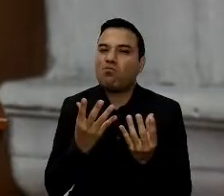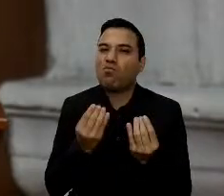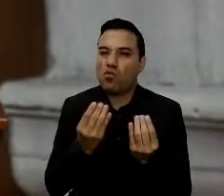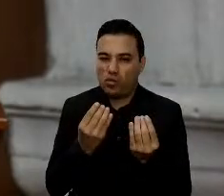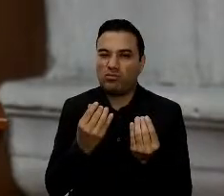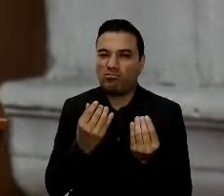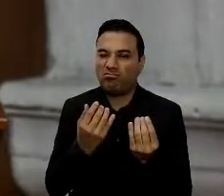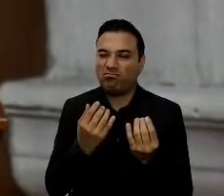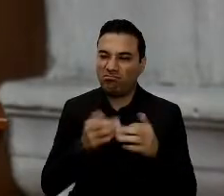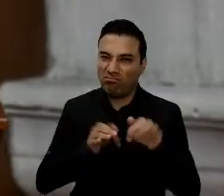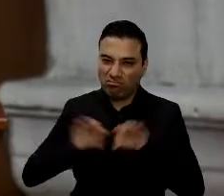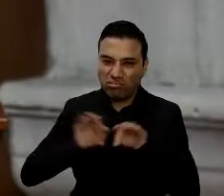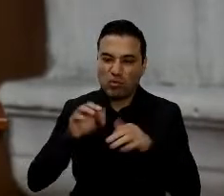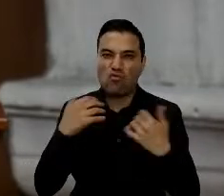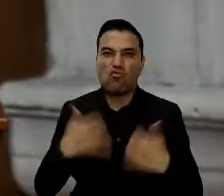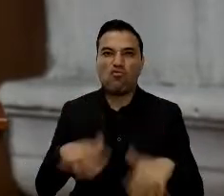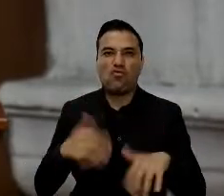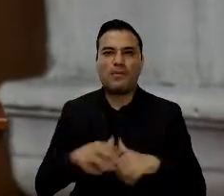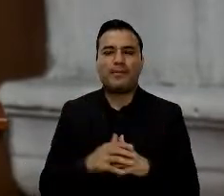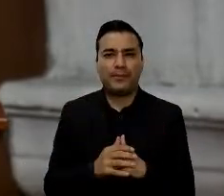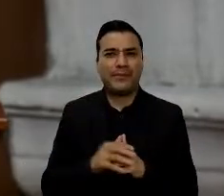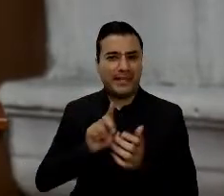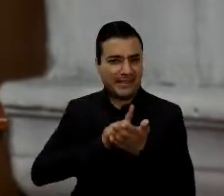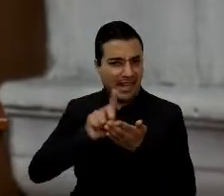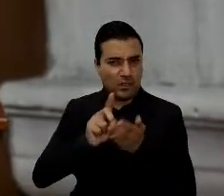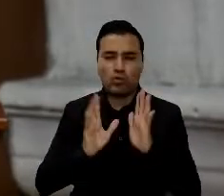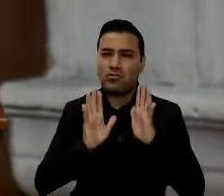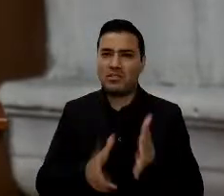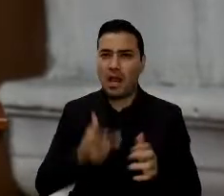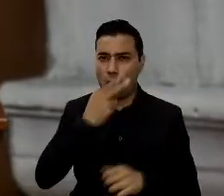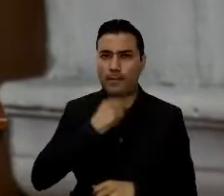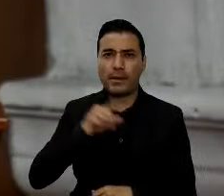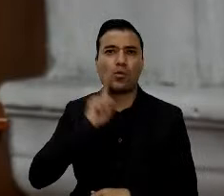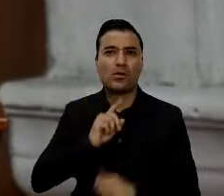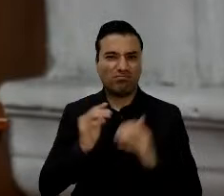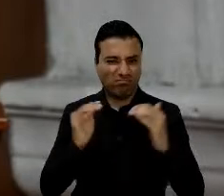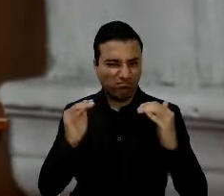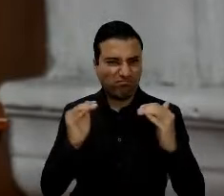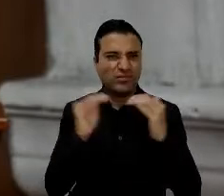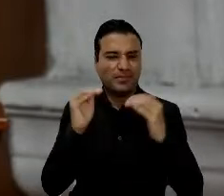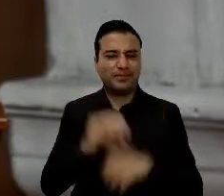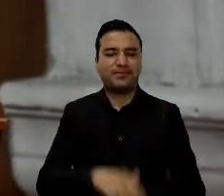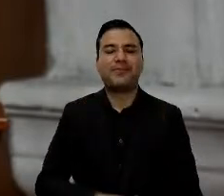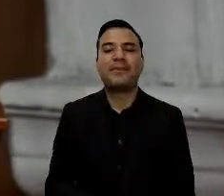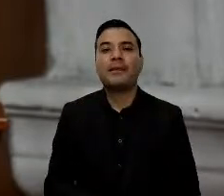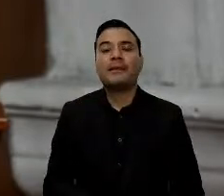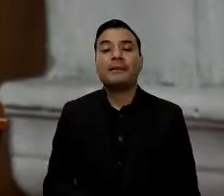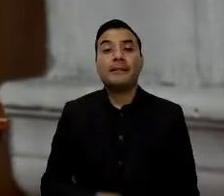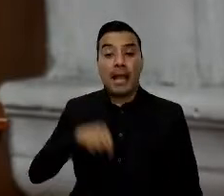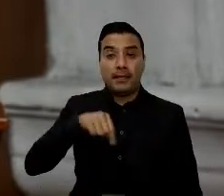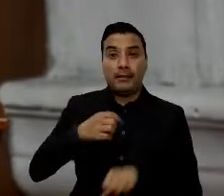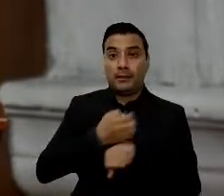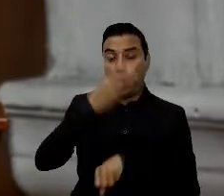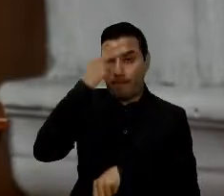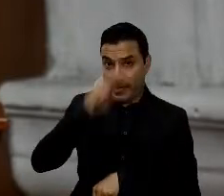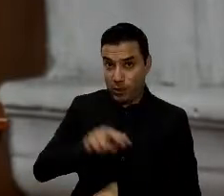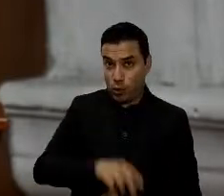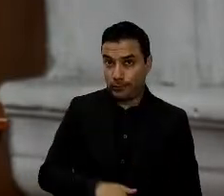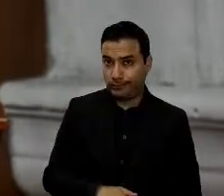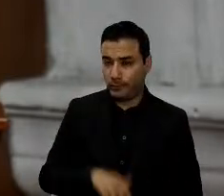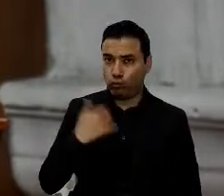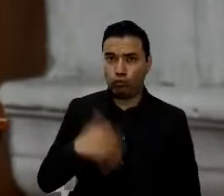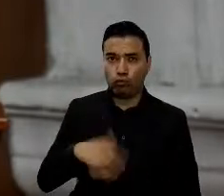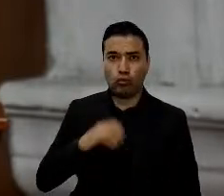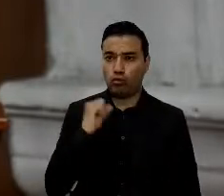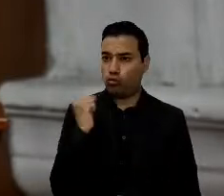una igualdad de derechos frente al género que debería de ser nuestro compañero hoy nuestra entidad Mexiquense tiene la